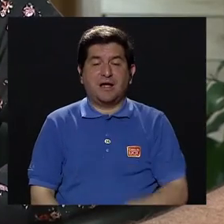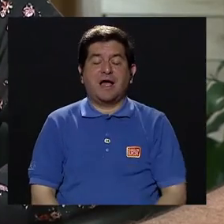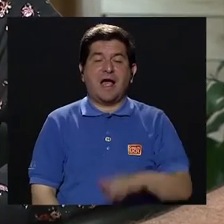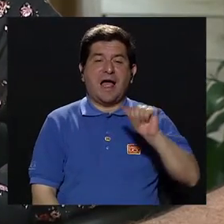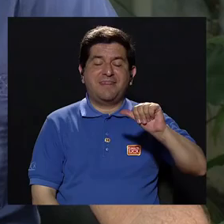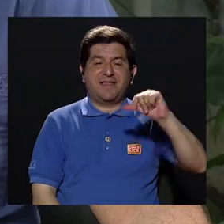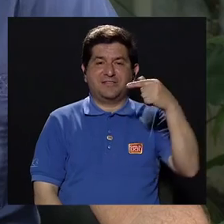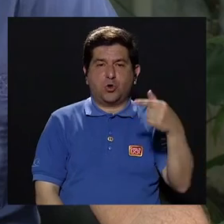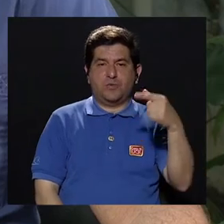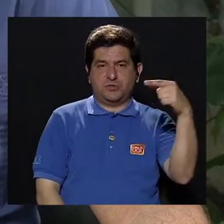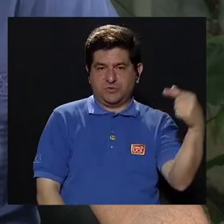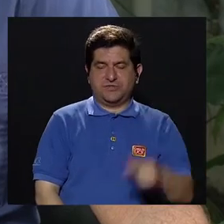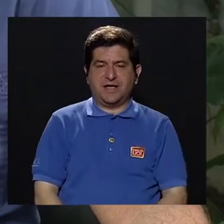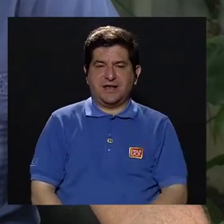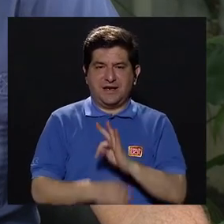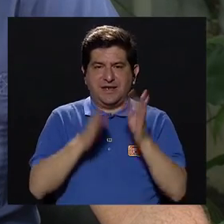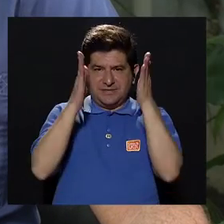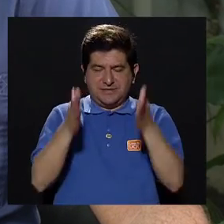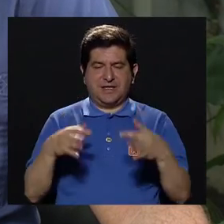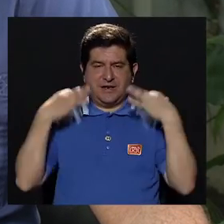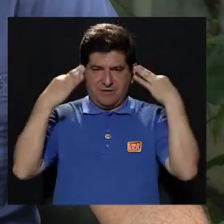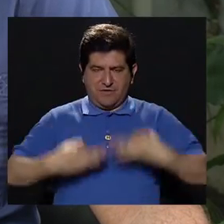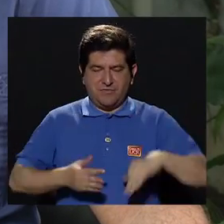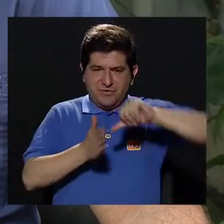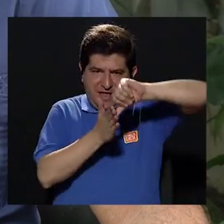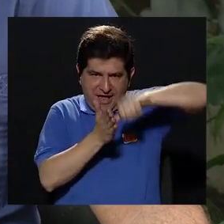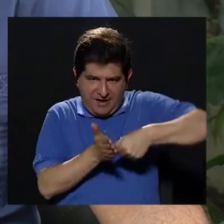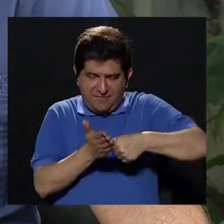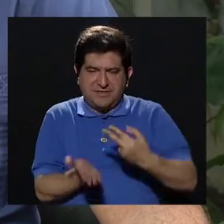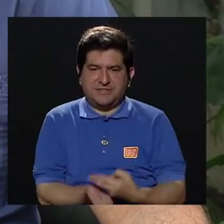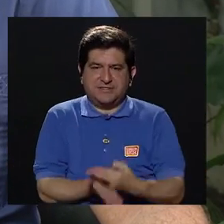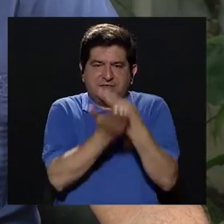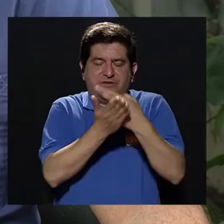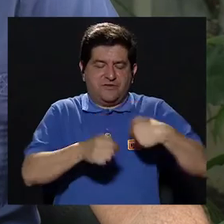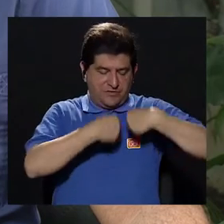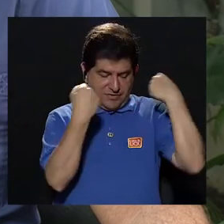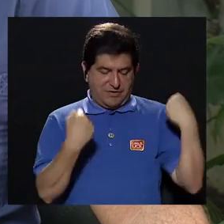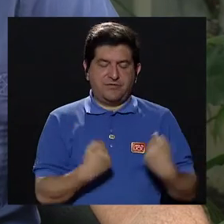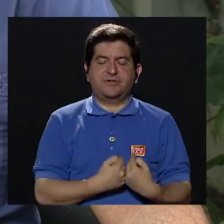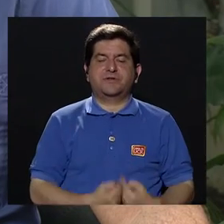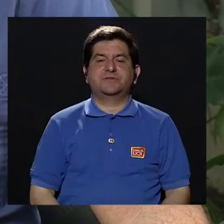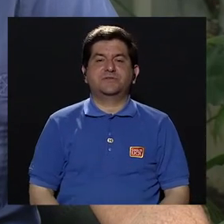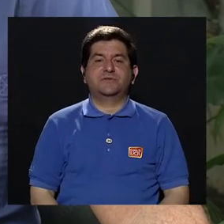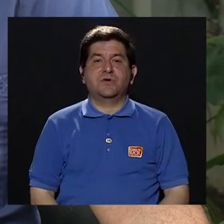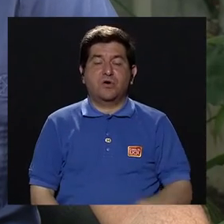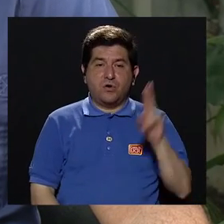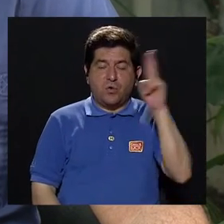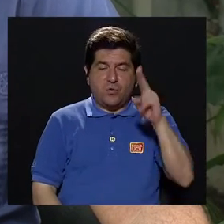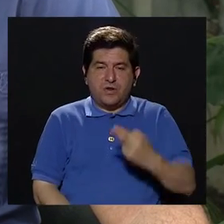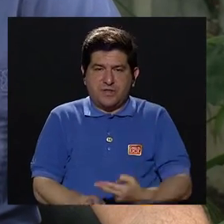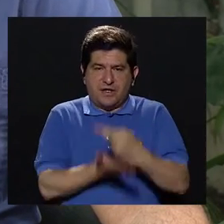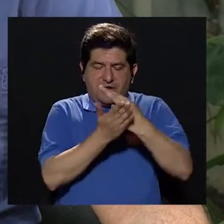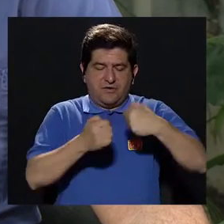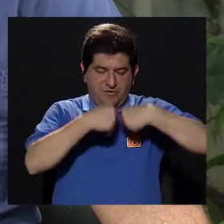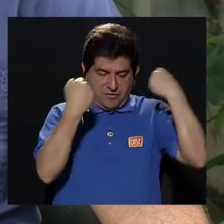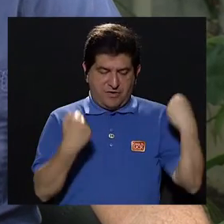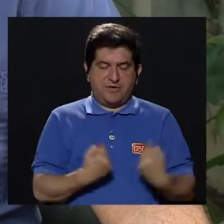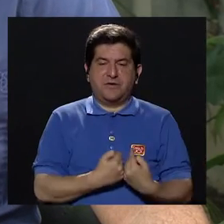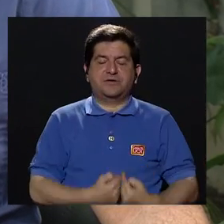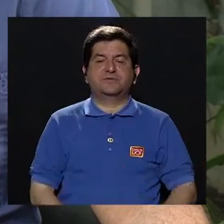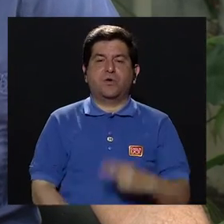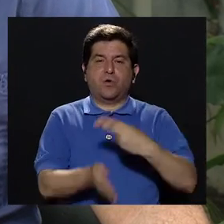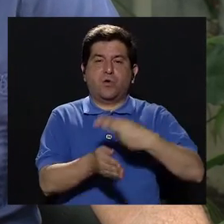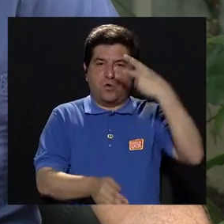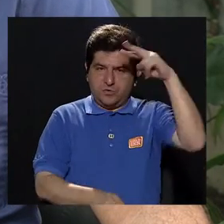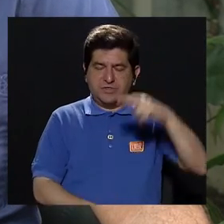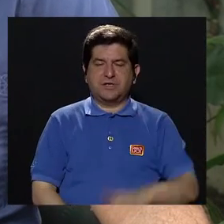acompaña el señor Andrés Gómez González, terapeuta físico con énfasis en rehabilitación cardíaca de la Unidad de Rehabilitación Cardíaca